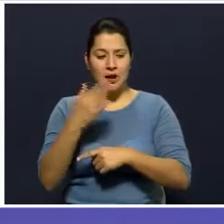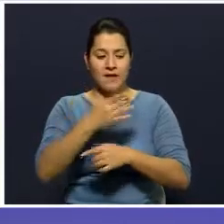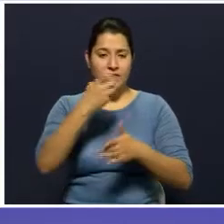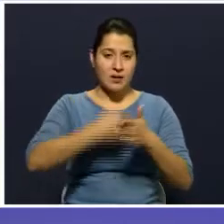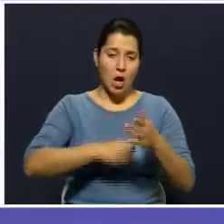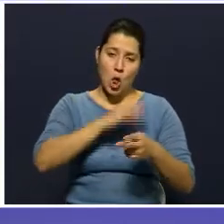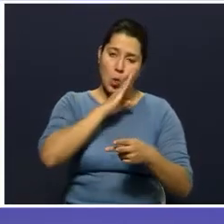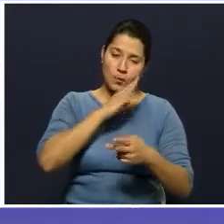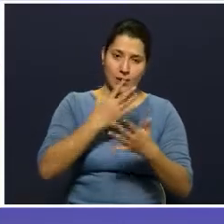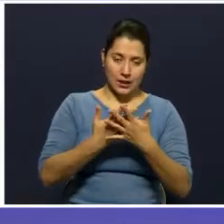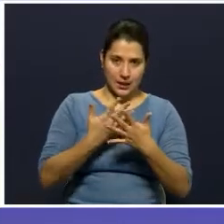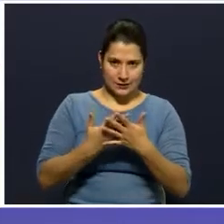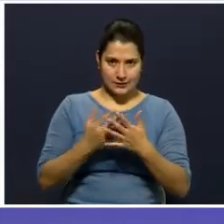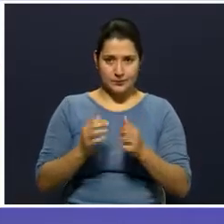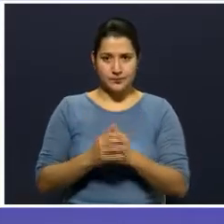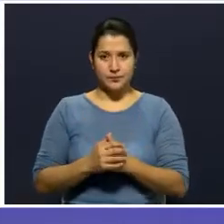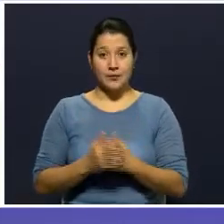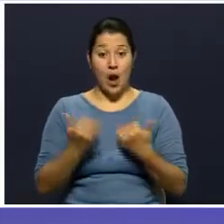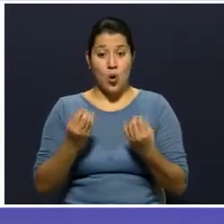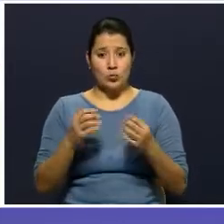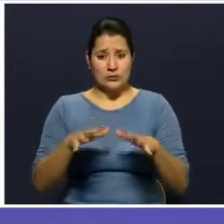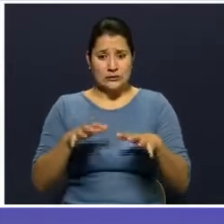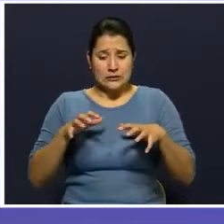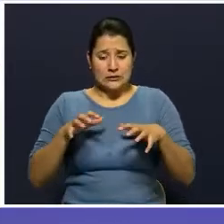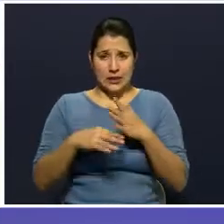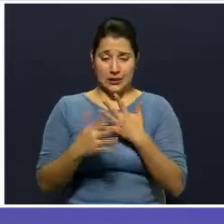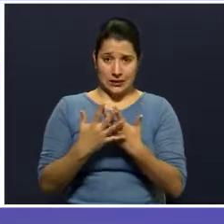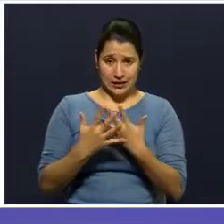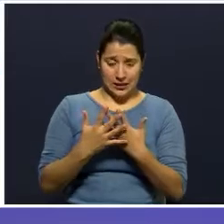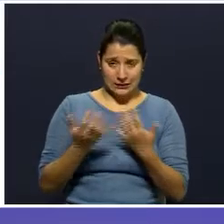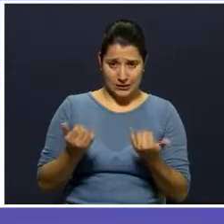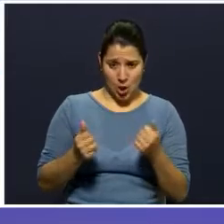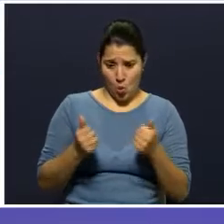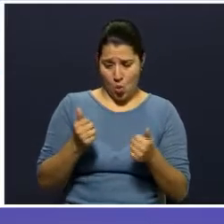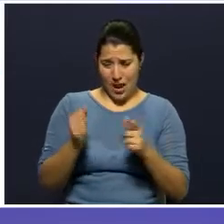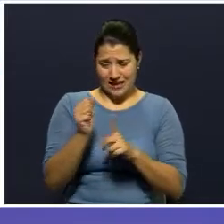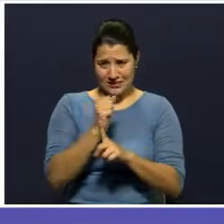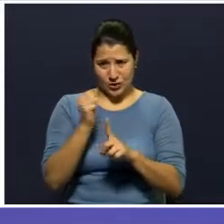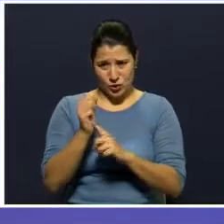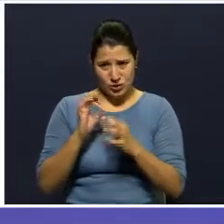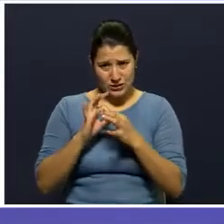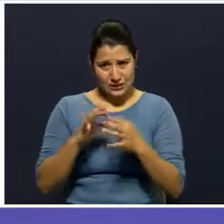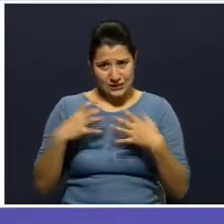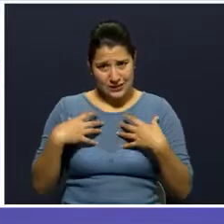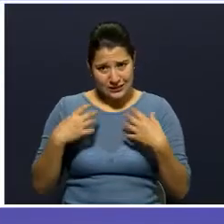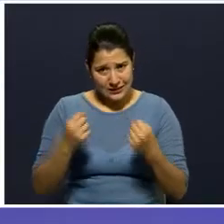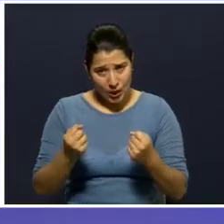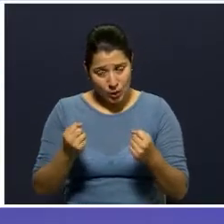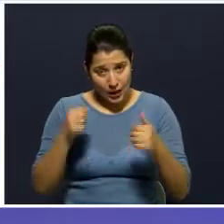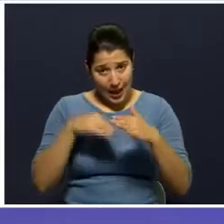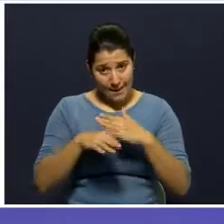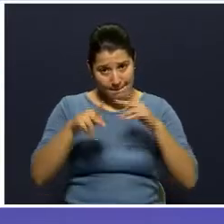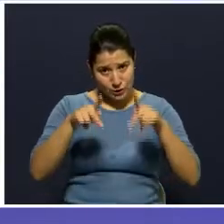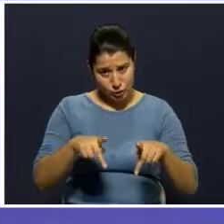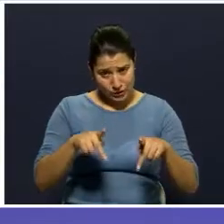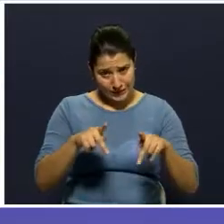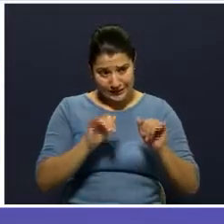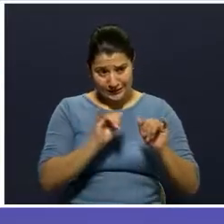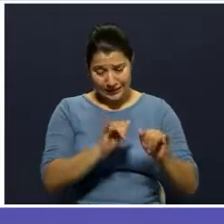de extrema tensión en las cárceles. ¿Cuál es la situación sanitaria de los privados de libertad en Costa